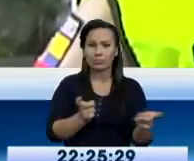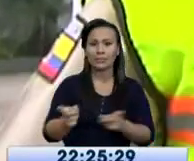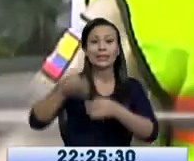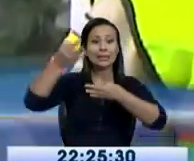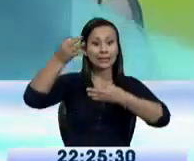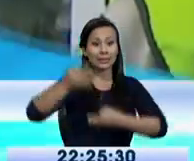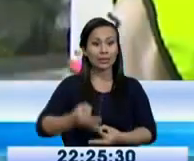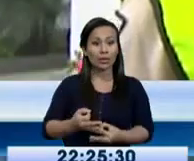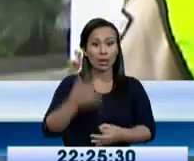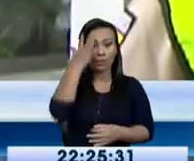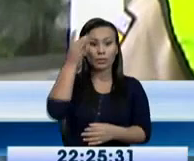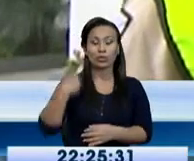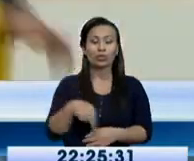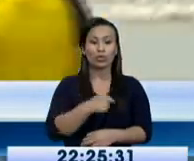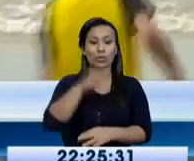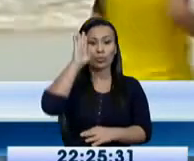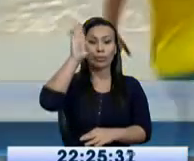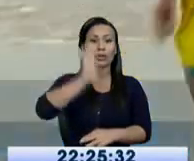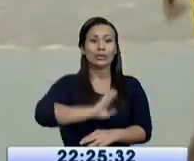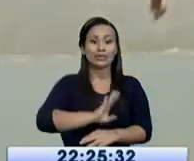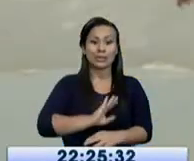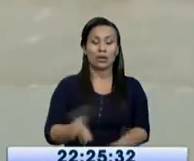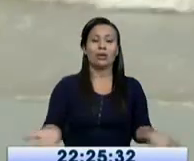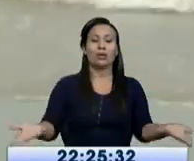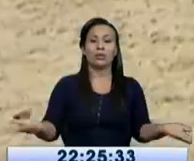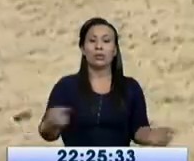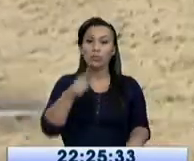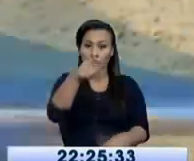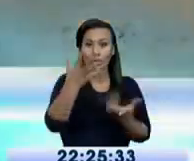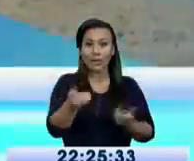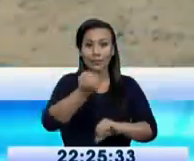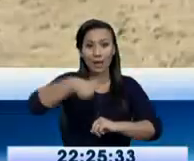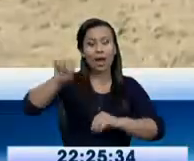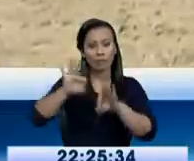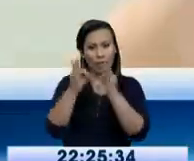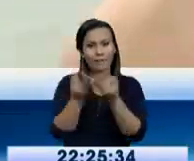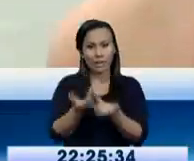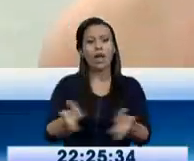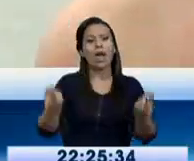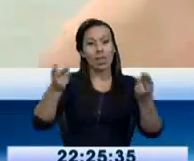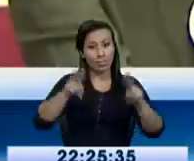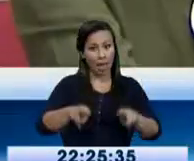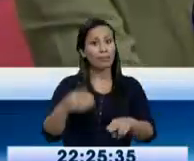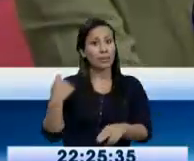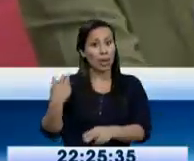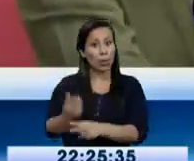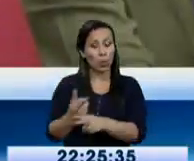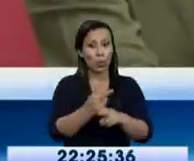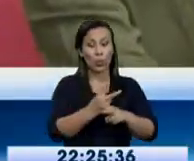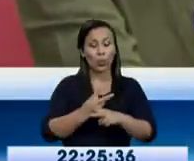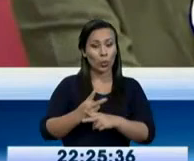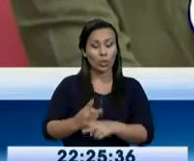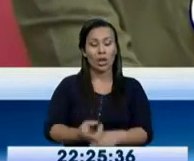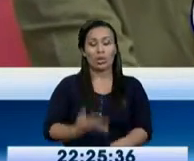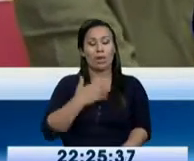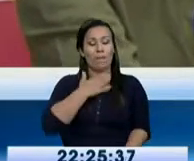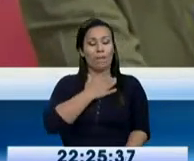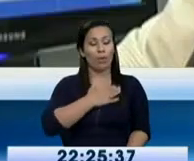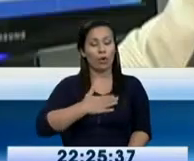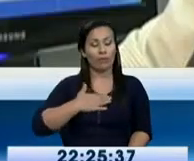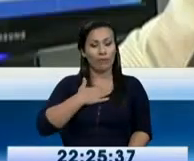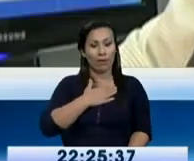tenemos nosotros como Policía Nacional. Y si decide viajar con su familia, también tiene que tomar en cuenta ciertas